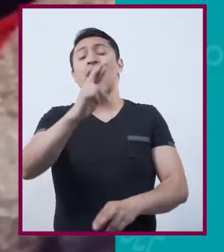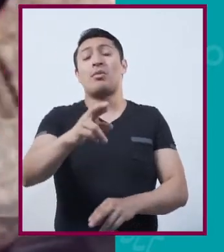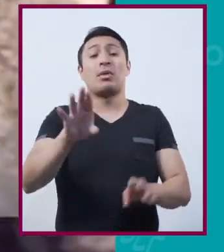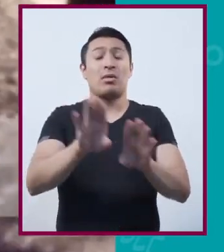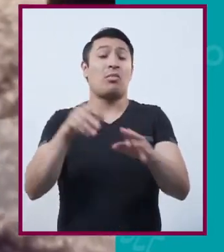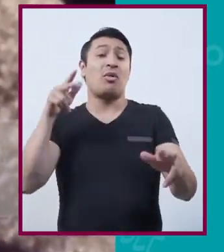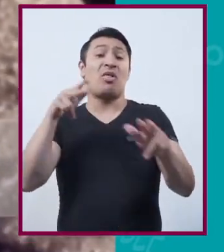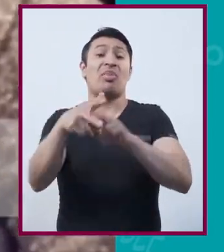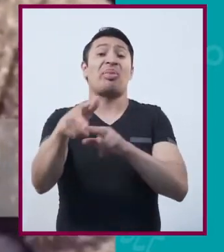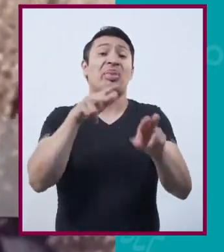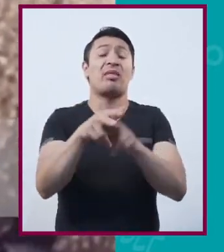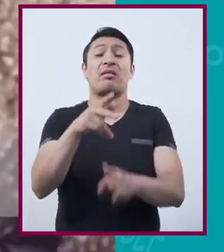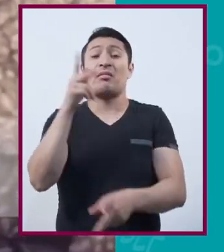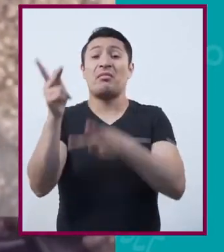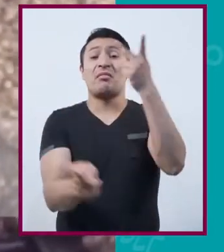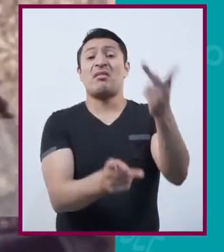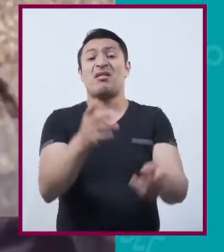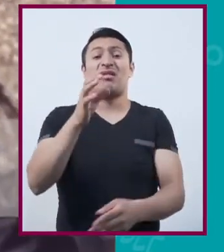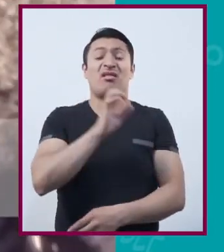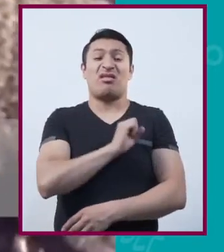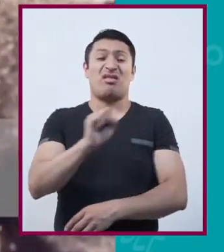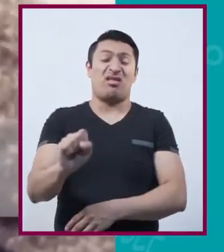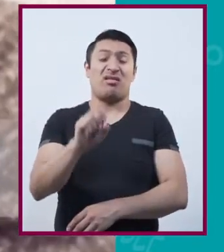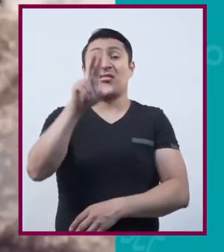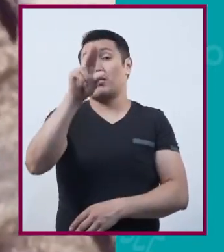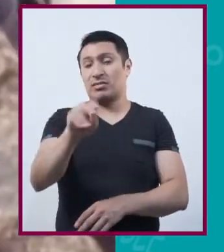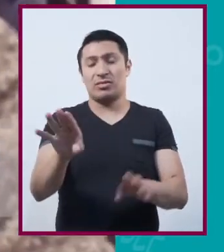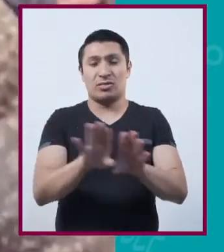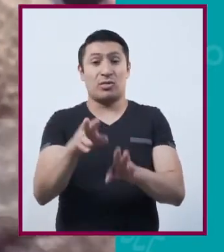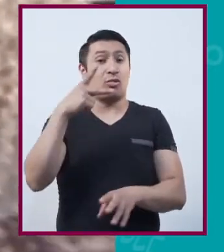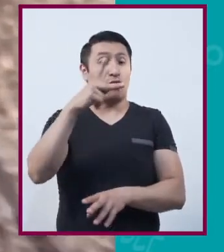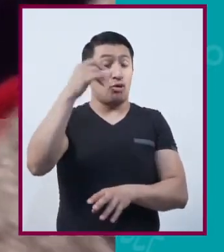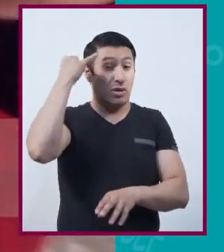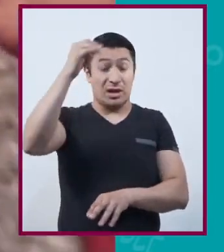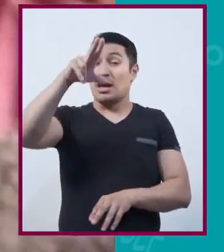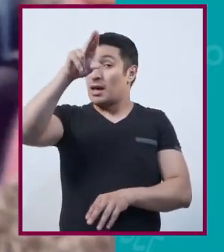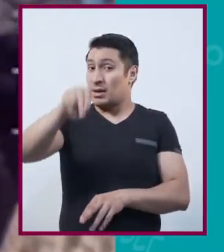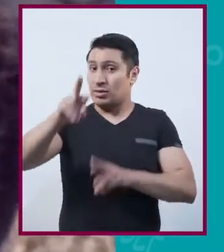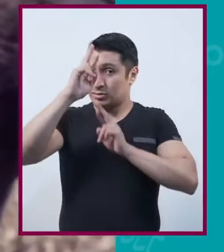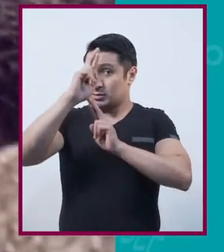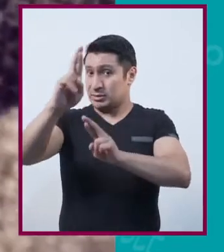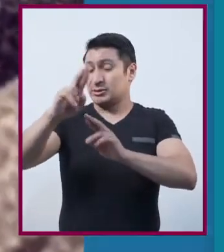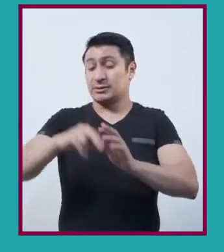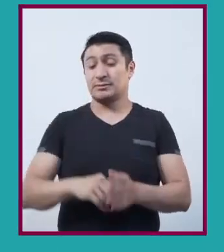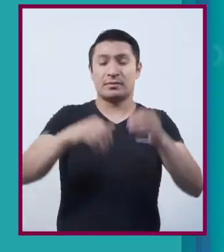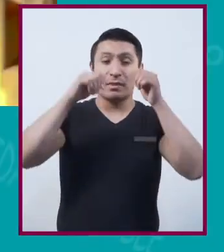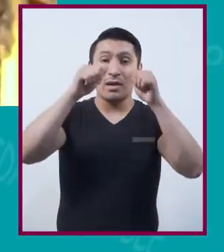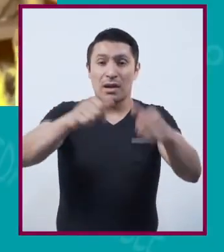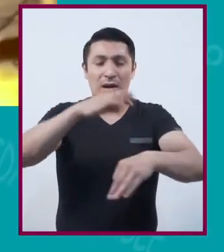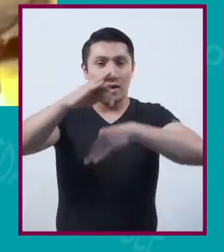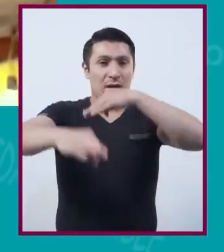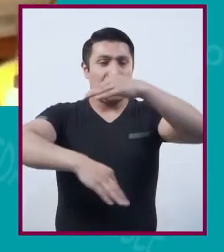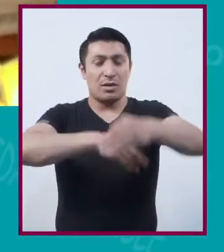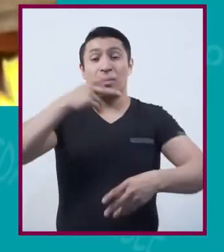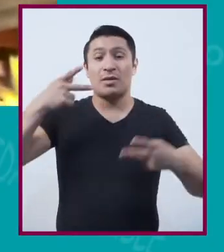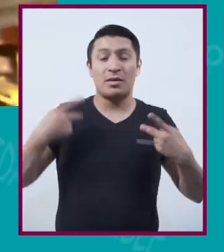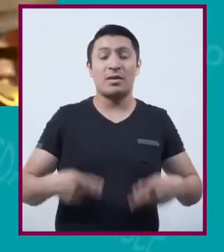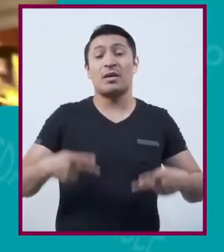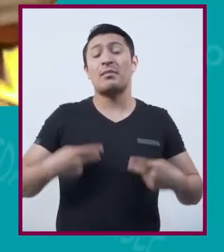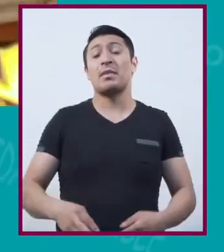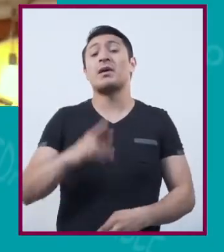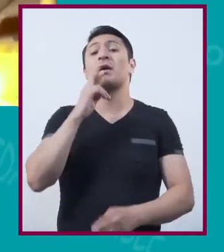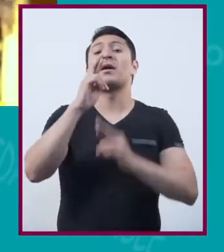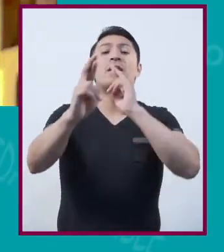respuestas, que no le interrumpa ni le plantee preguntas molestas y que no manifieste puntos de vista personales. Que ponga atención